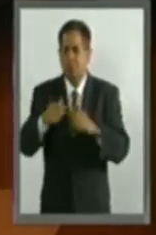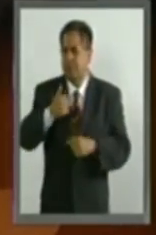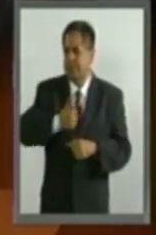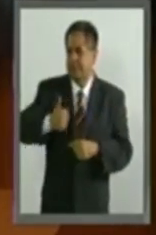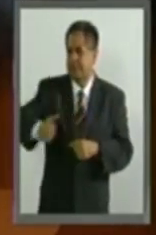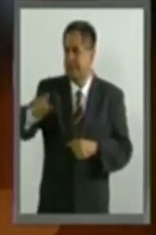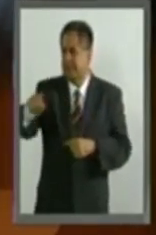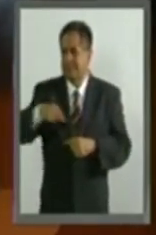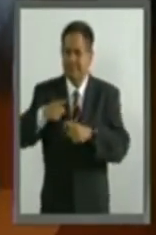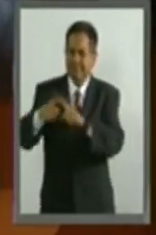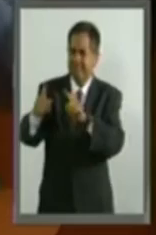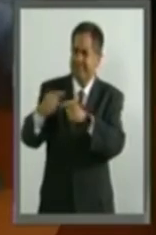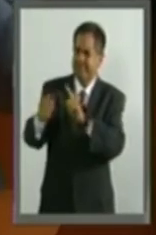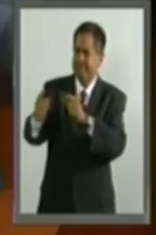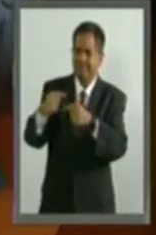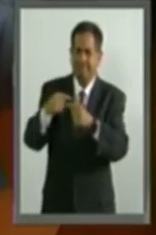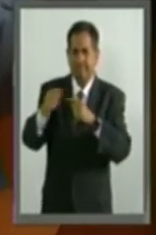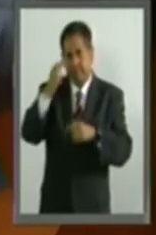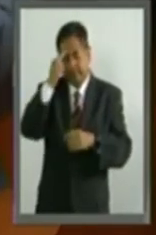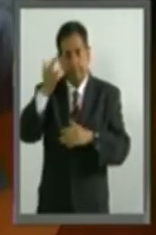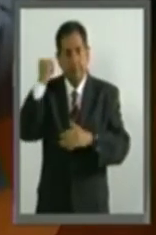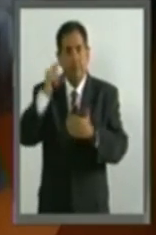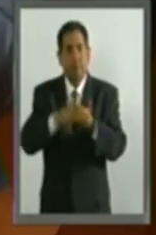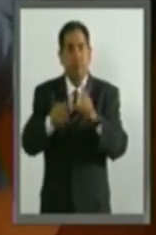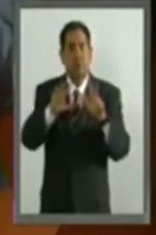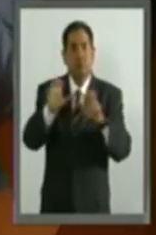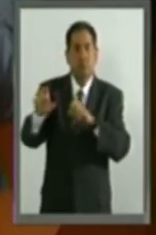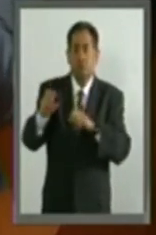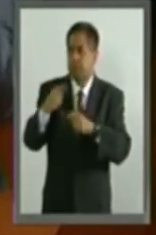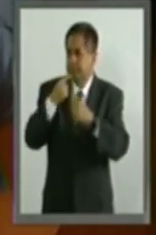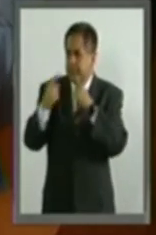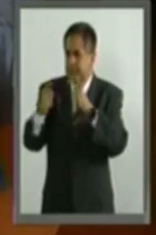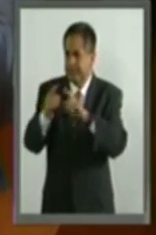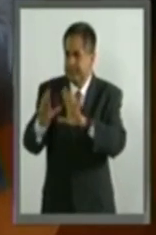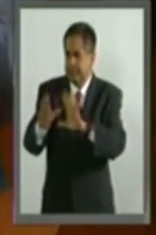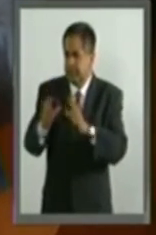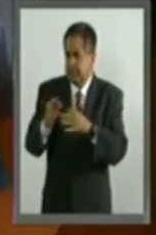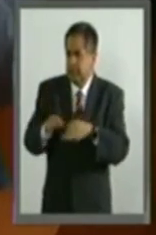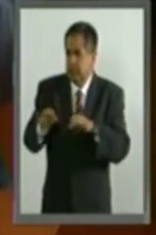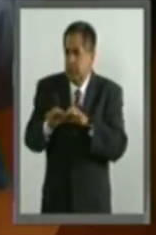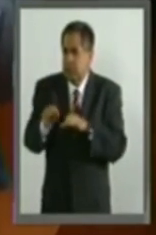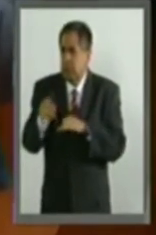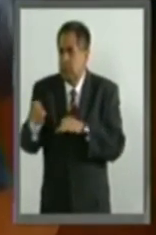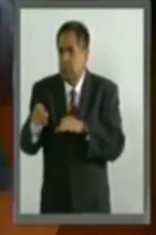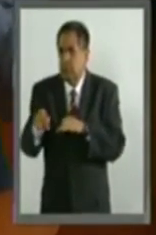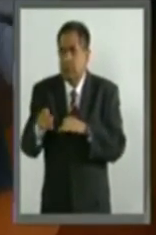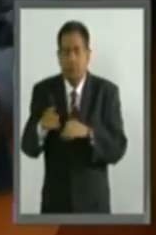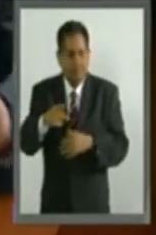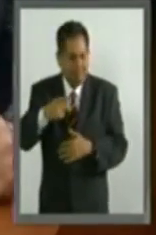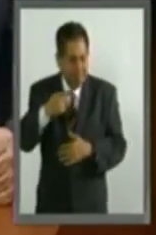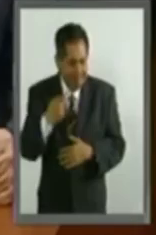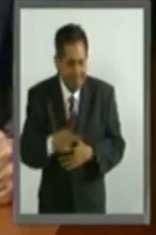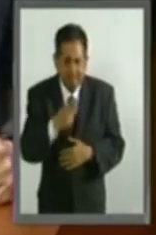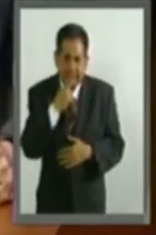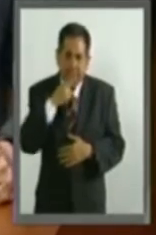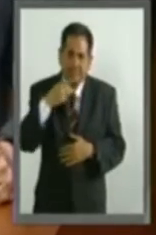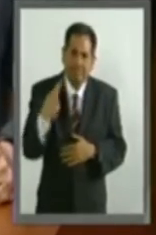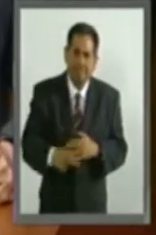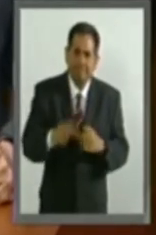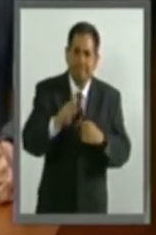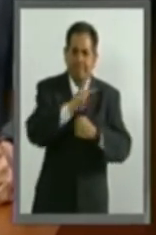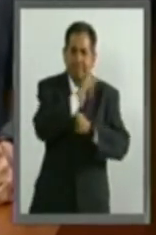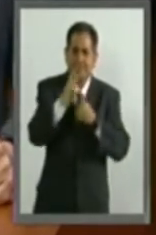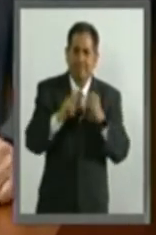uno de los diferentes actores en el siglo XIX lo que tenía que ser preeminente, era la patria. Y en